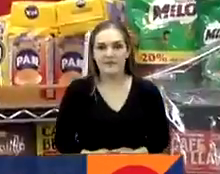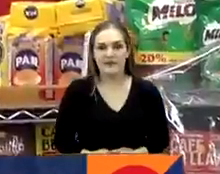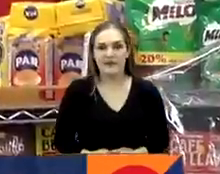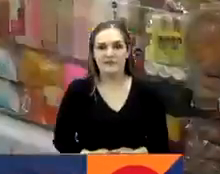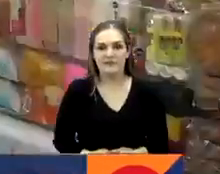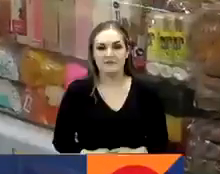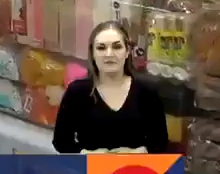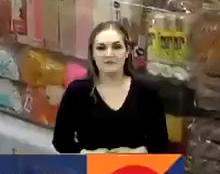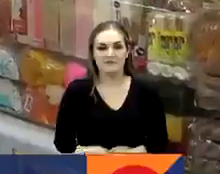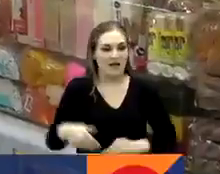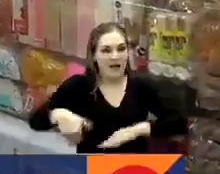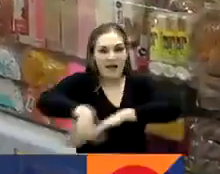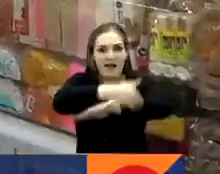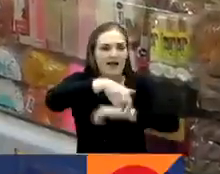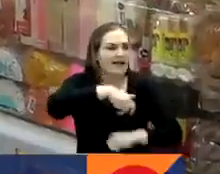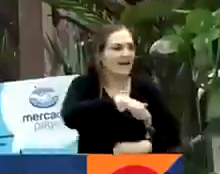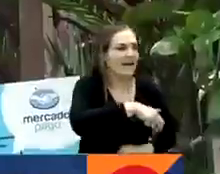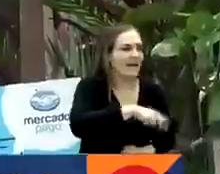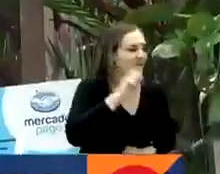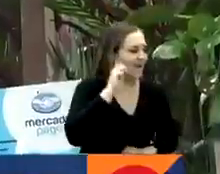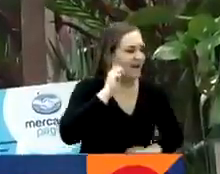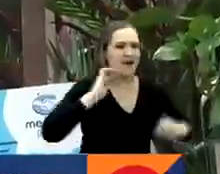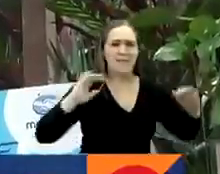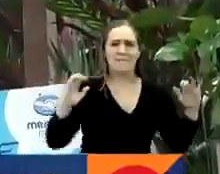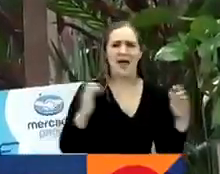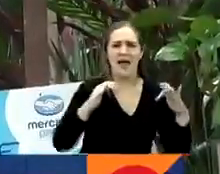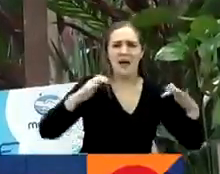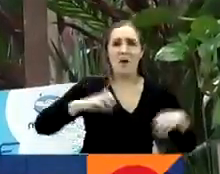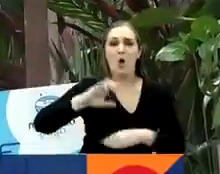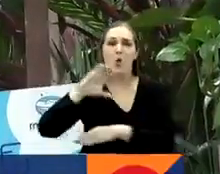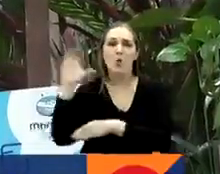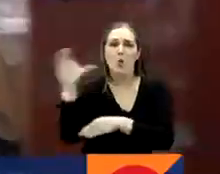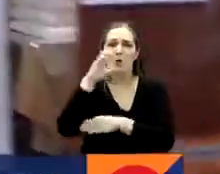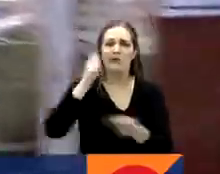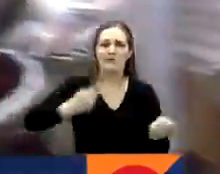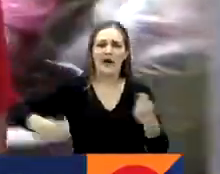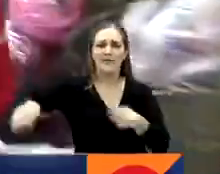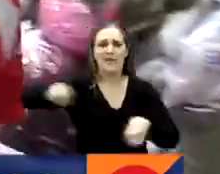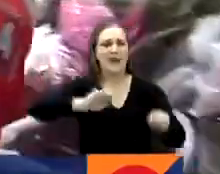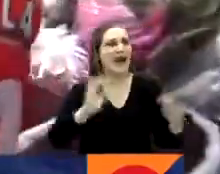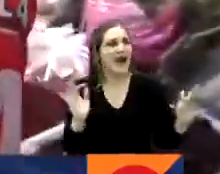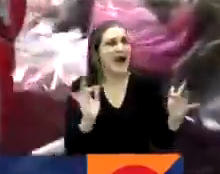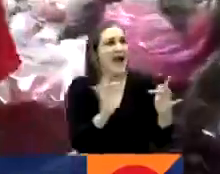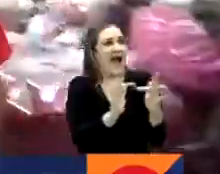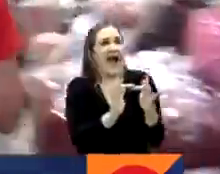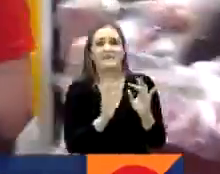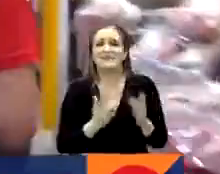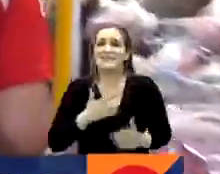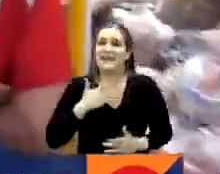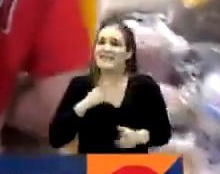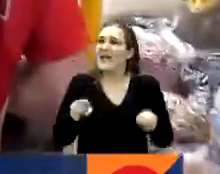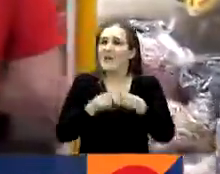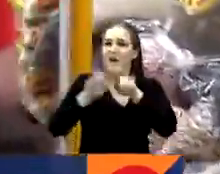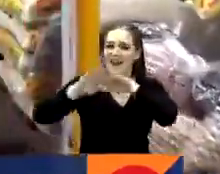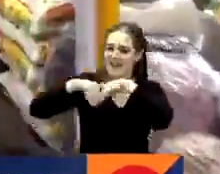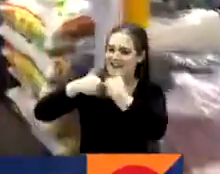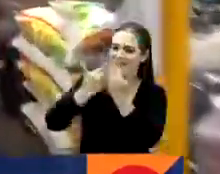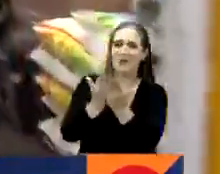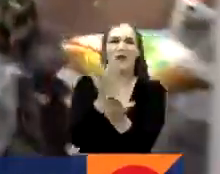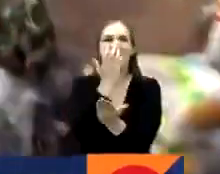En cada pasillo escuchará vallenato y cumbia para festejar como si estuviera en el Macondo de Gabriel García Márquez.